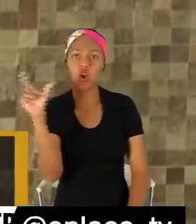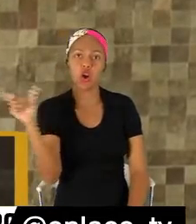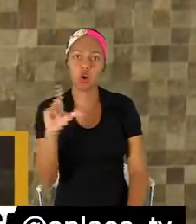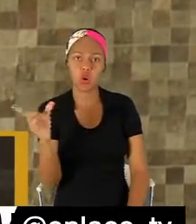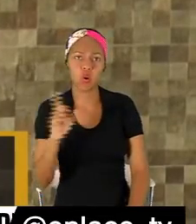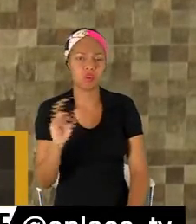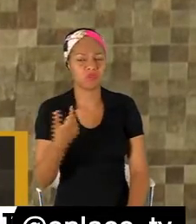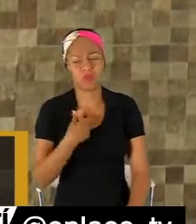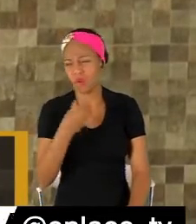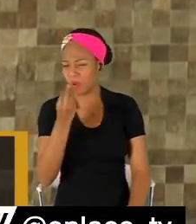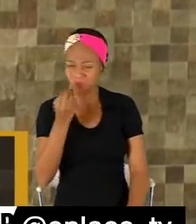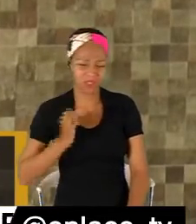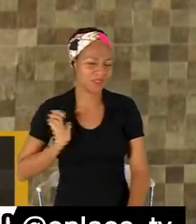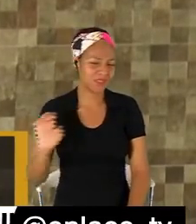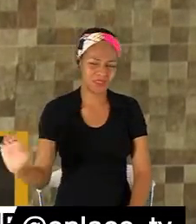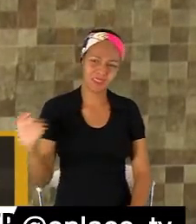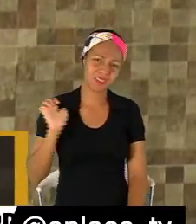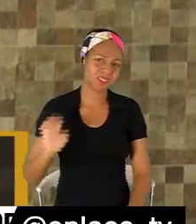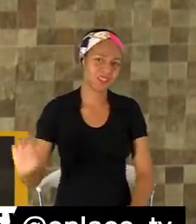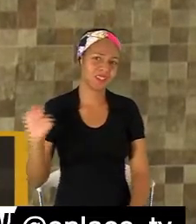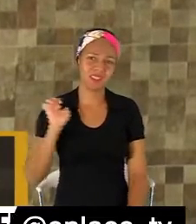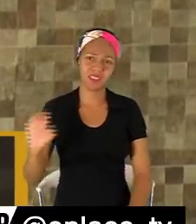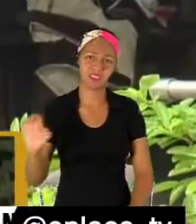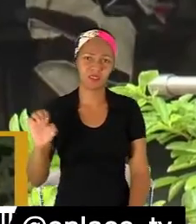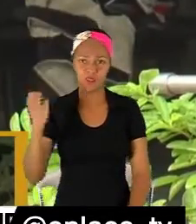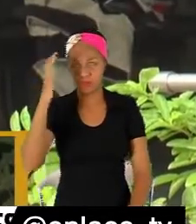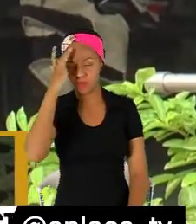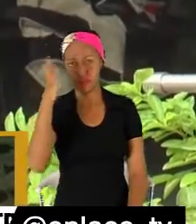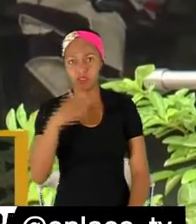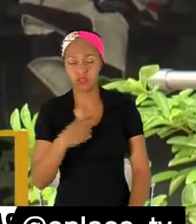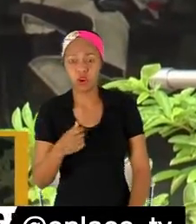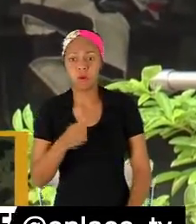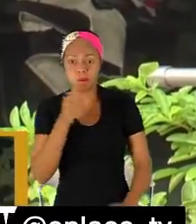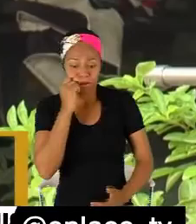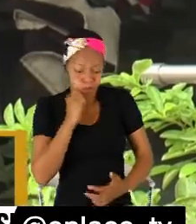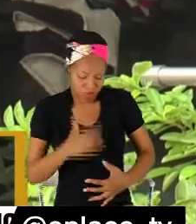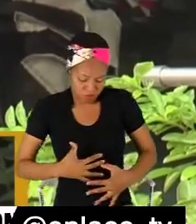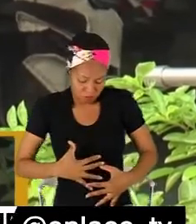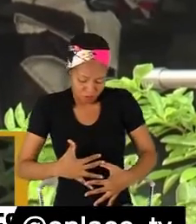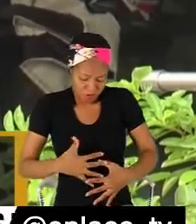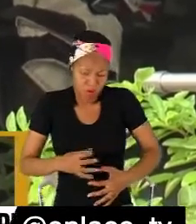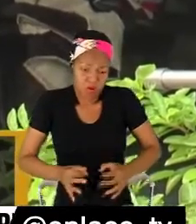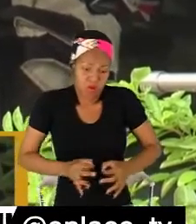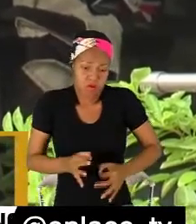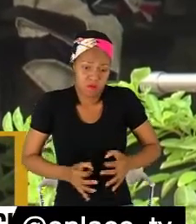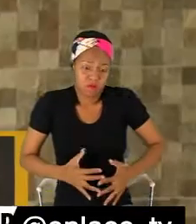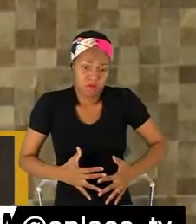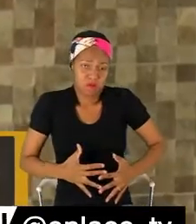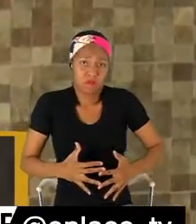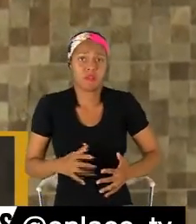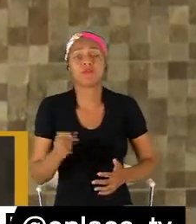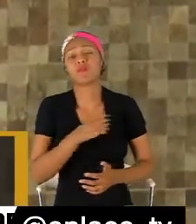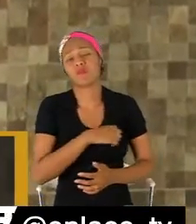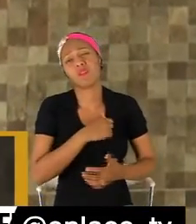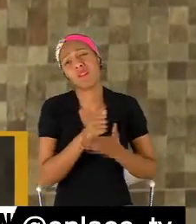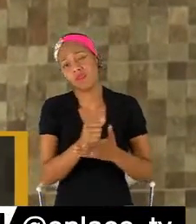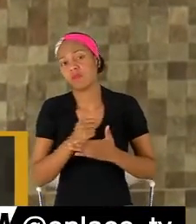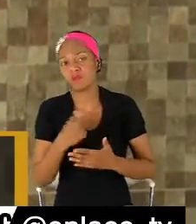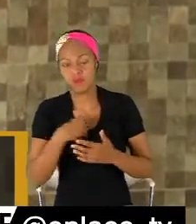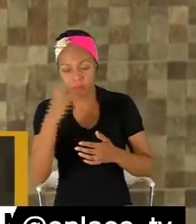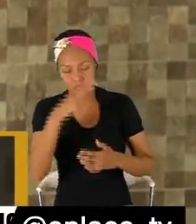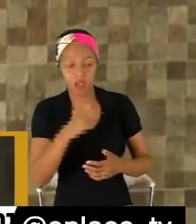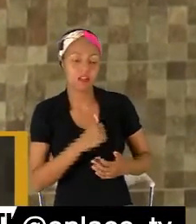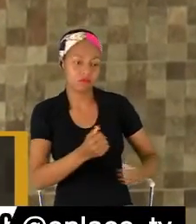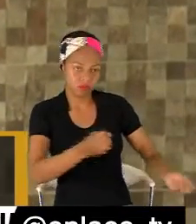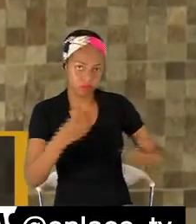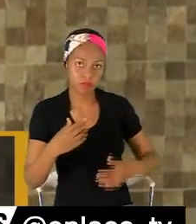probaba bocado porque yo tuve un embarazo riesgoso. La mujer pide ayuda para recuperar la custodia de su hija. El día martes me presento